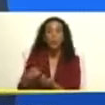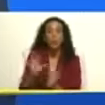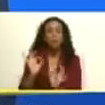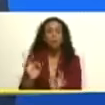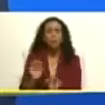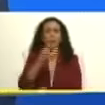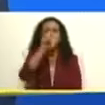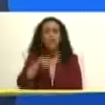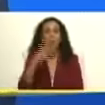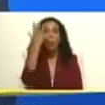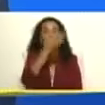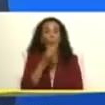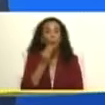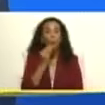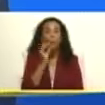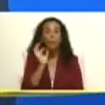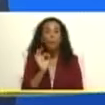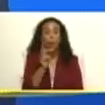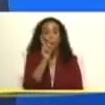trata de un joven